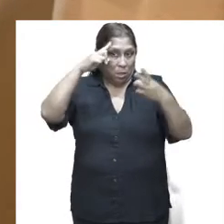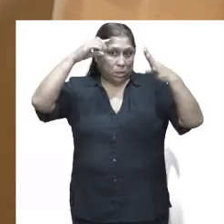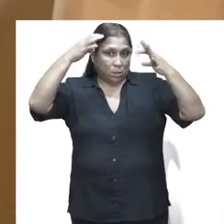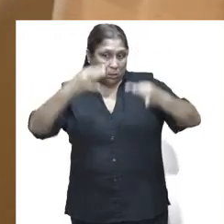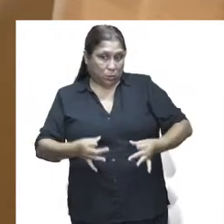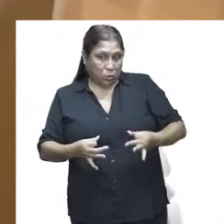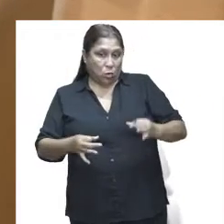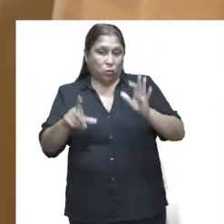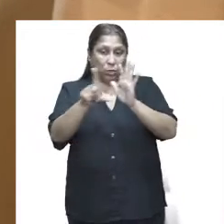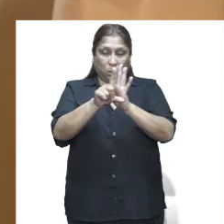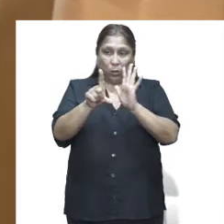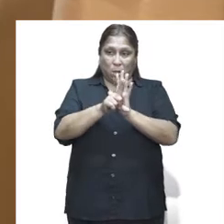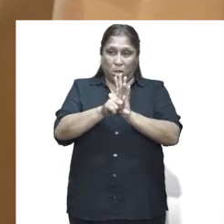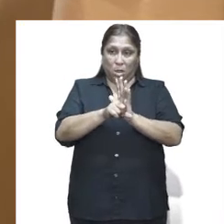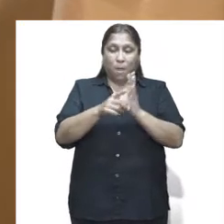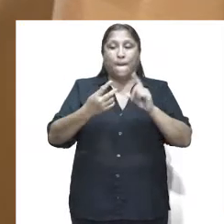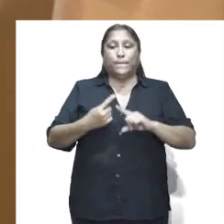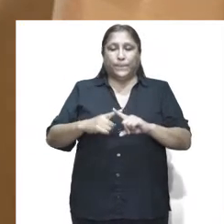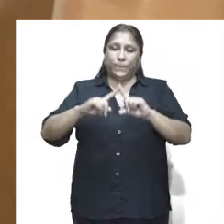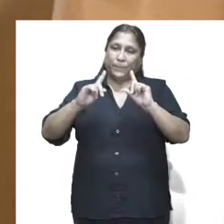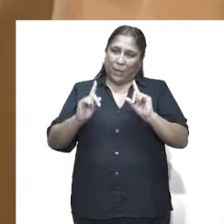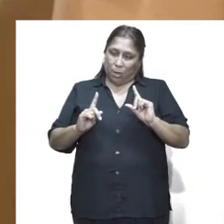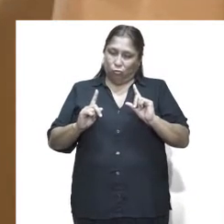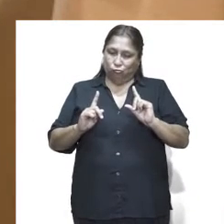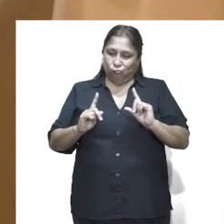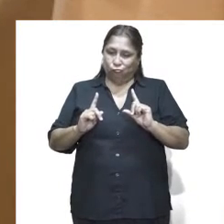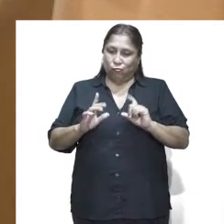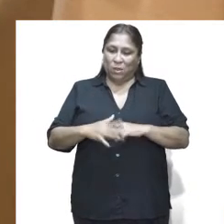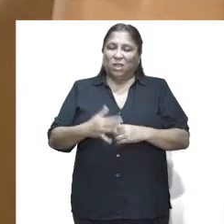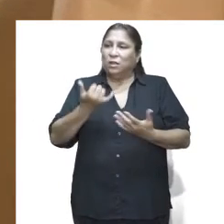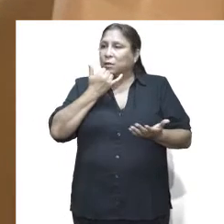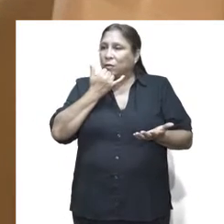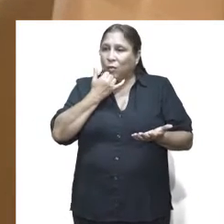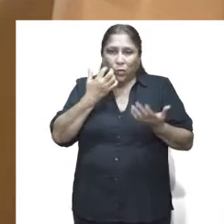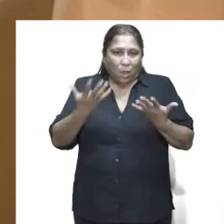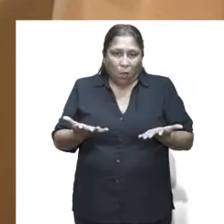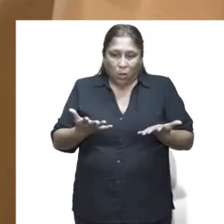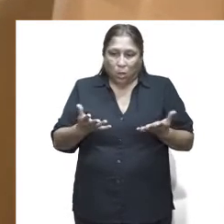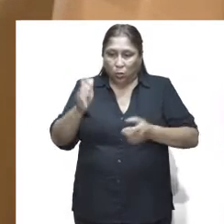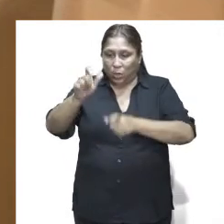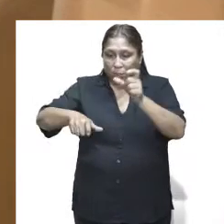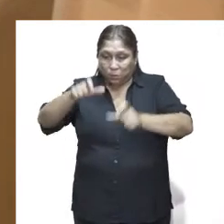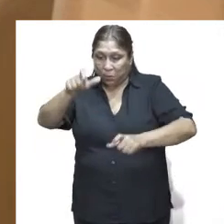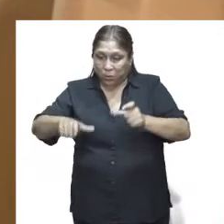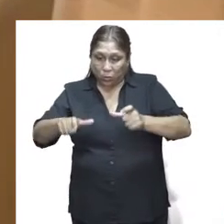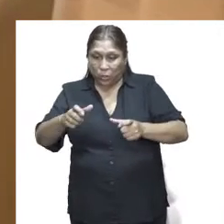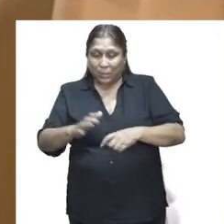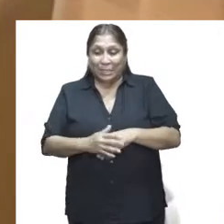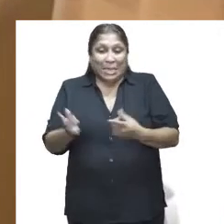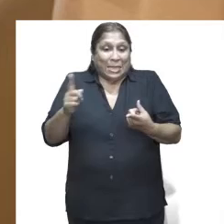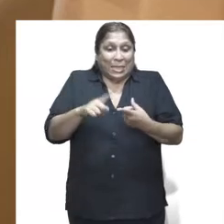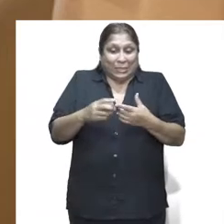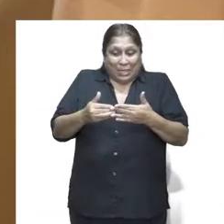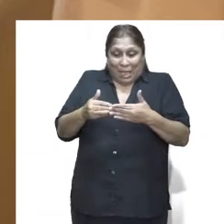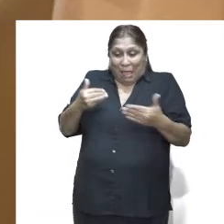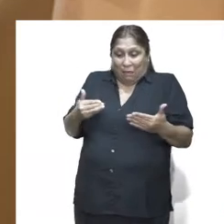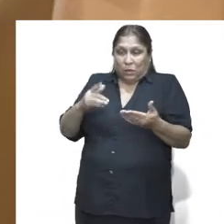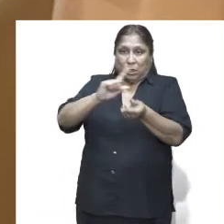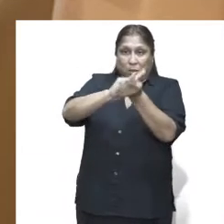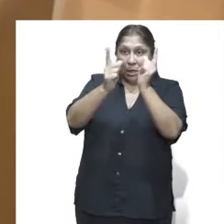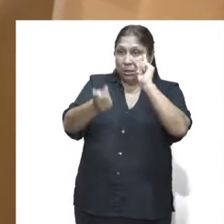jurídica. Sin embargo, ¿qué ocurre con todas aquellas personas que hasta antes de esa